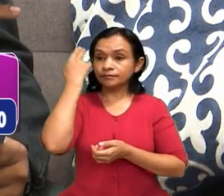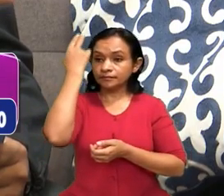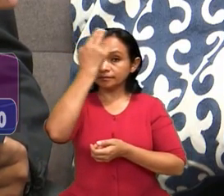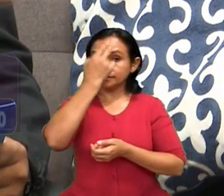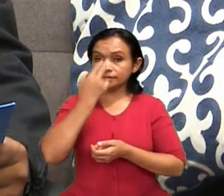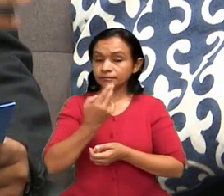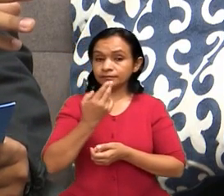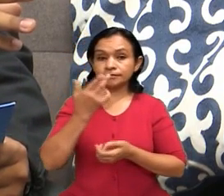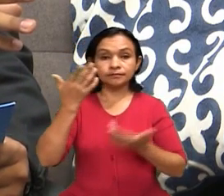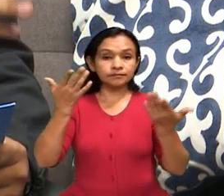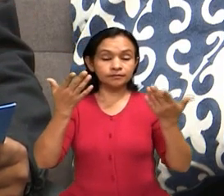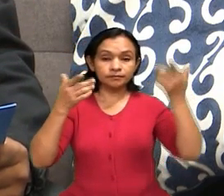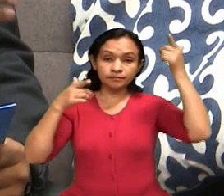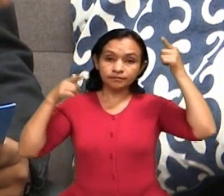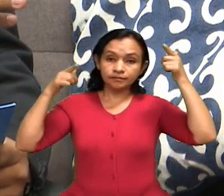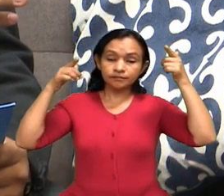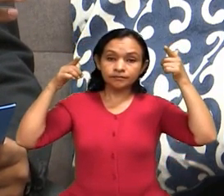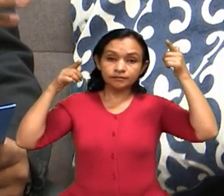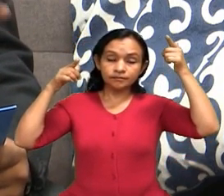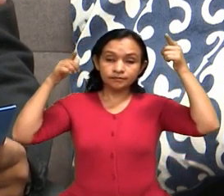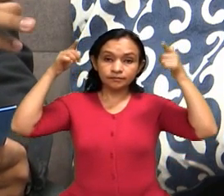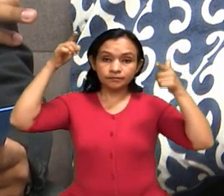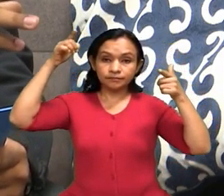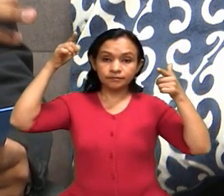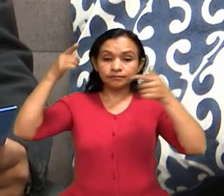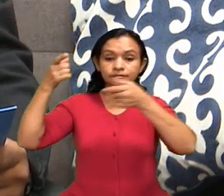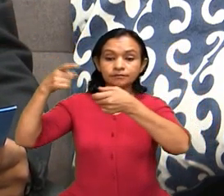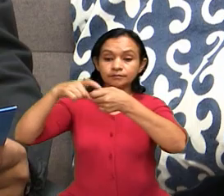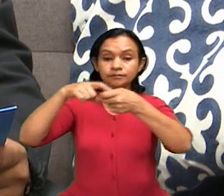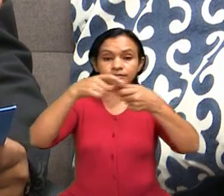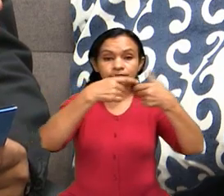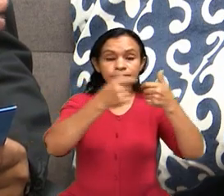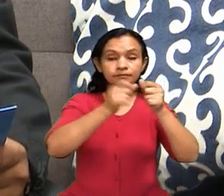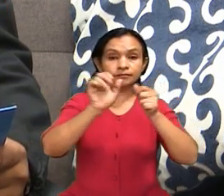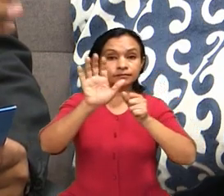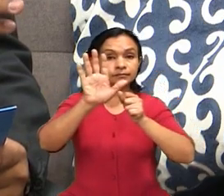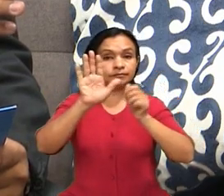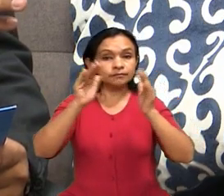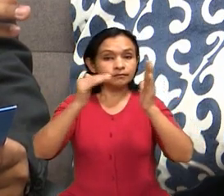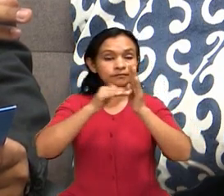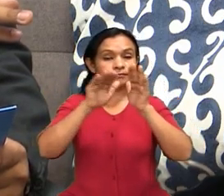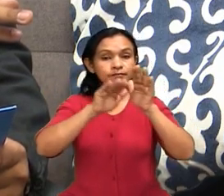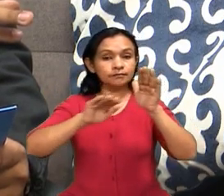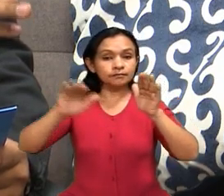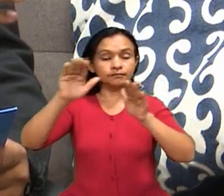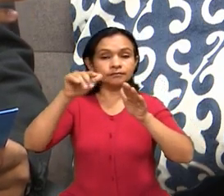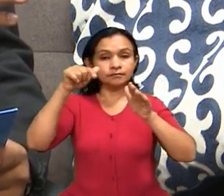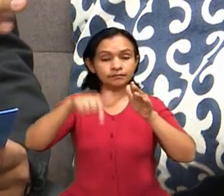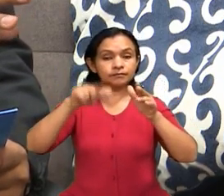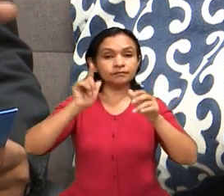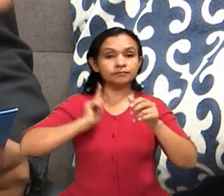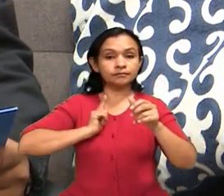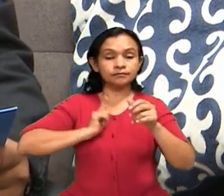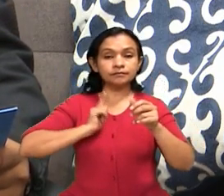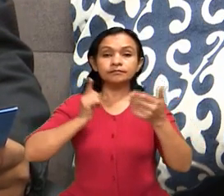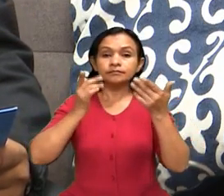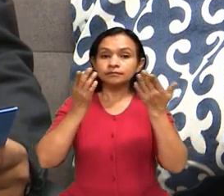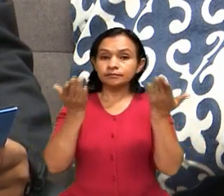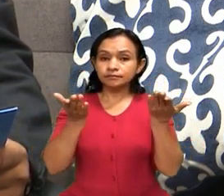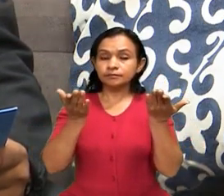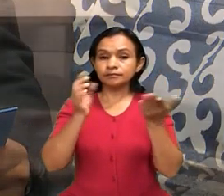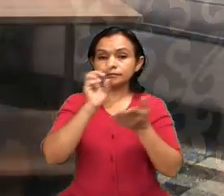y el cooperativismo. Y le hago esta pregunta a partir de una realidad. Más de 5.000 cooperativas actualmente que emplean directamente